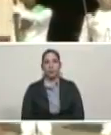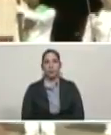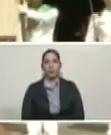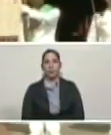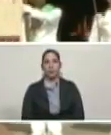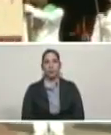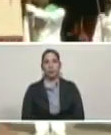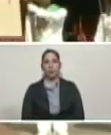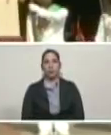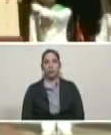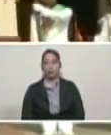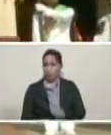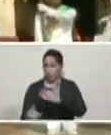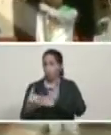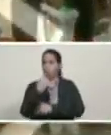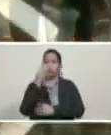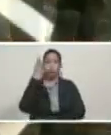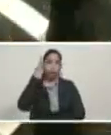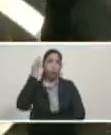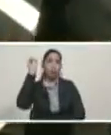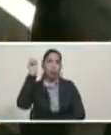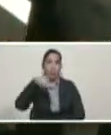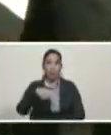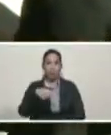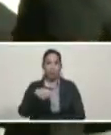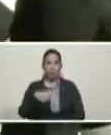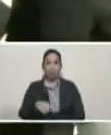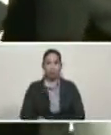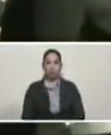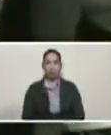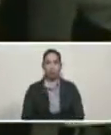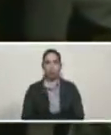Y a las traidoras también.